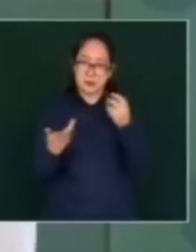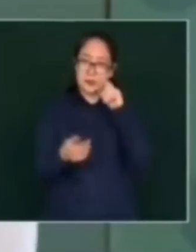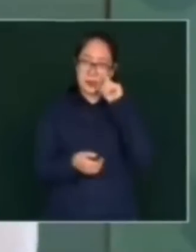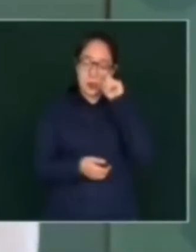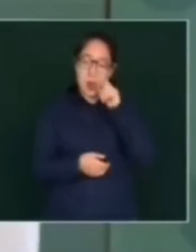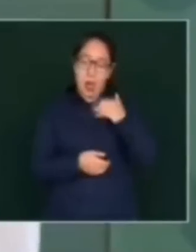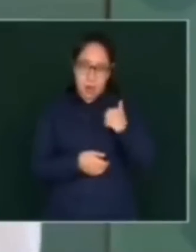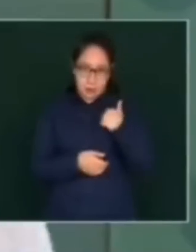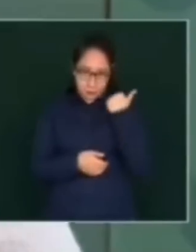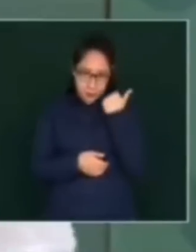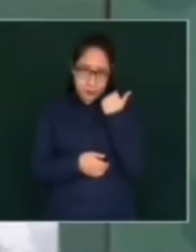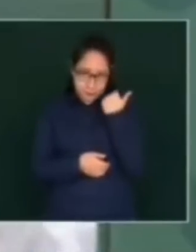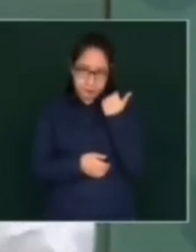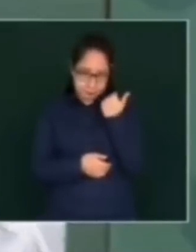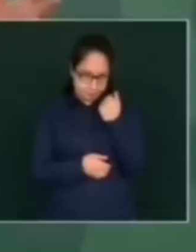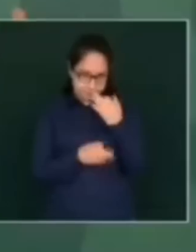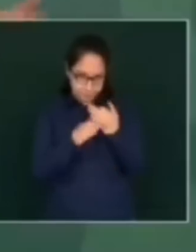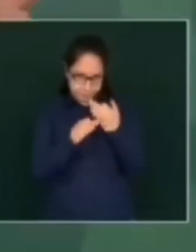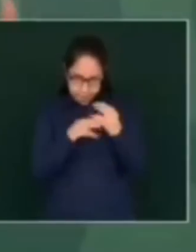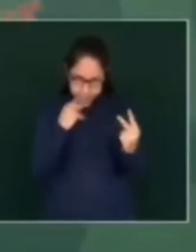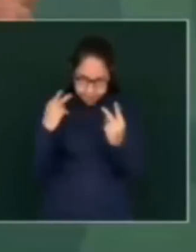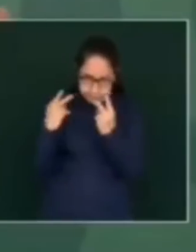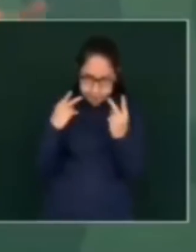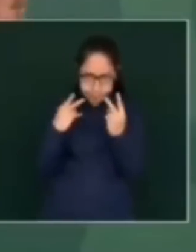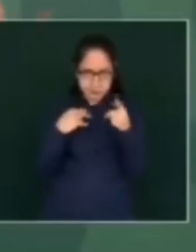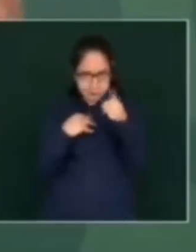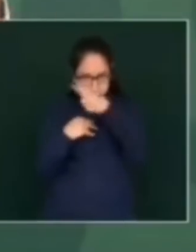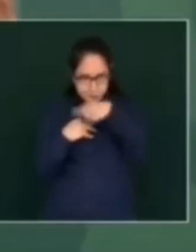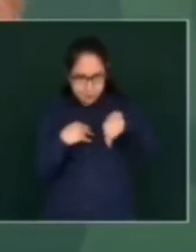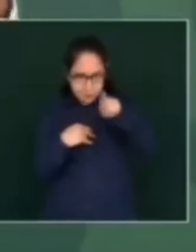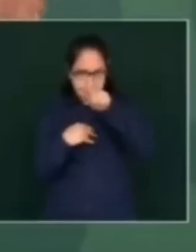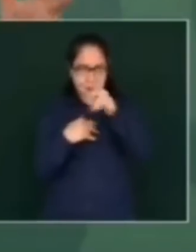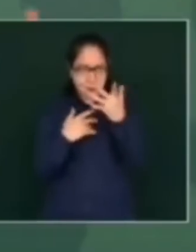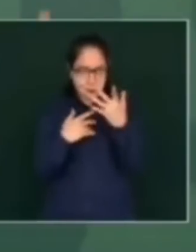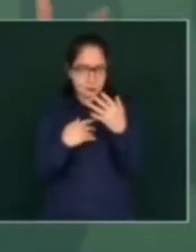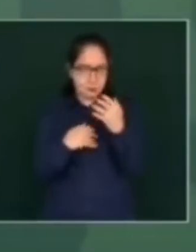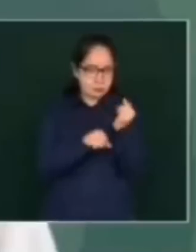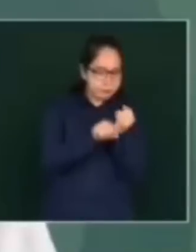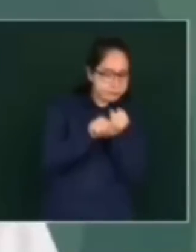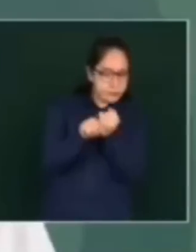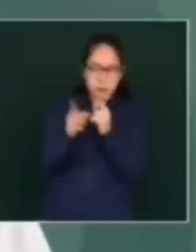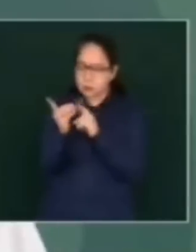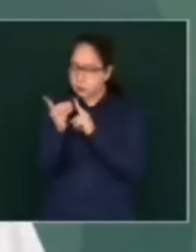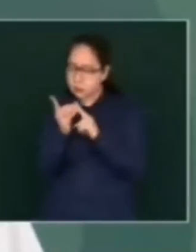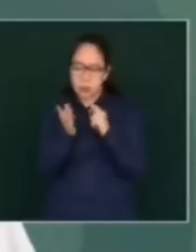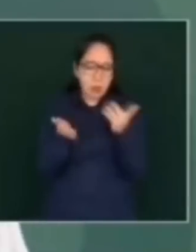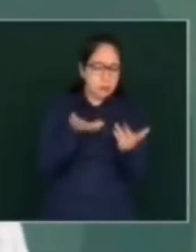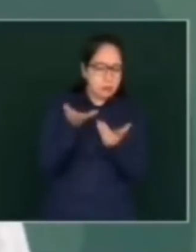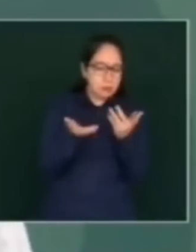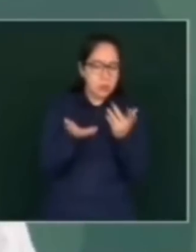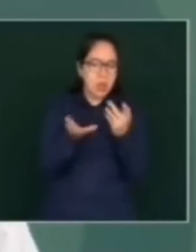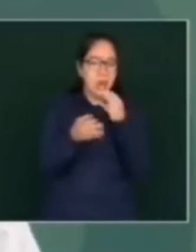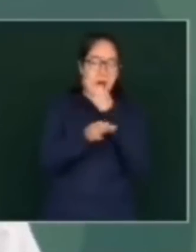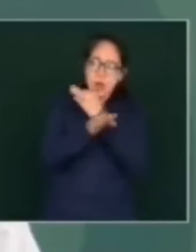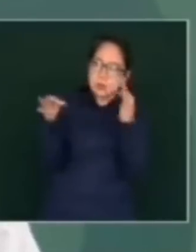Morena quiera hacer, artículos que quiere reformar, que quiere reformar la Constitución o nombramientos. Ellos se van a